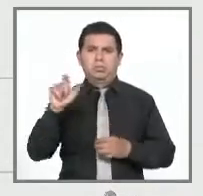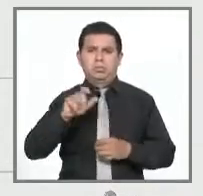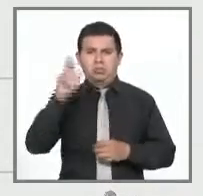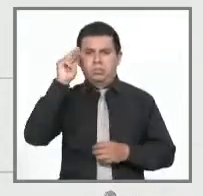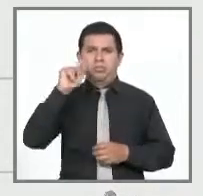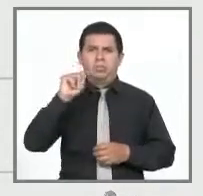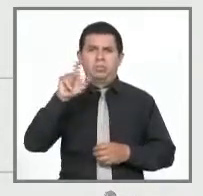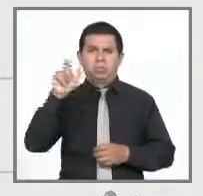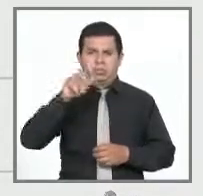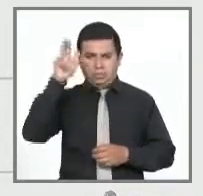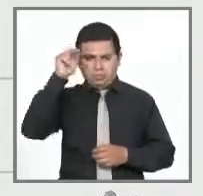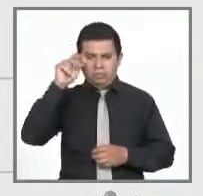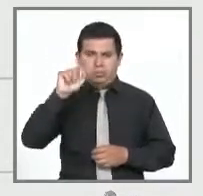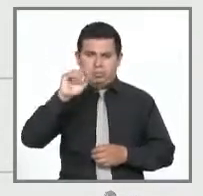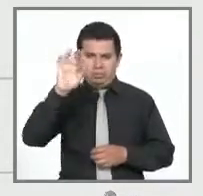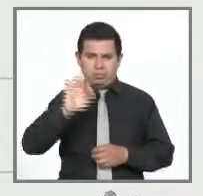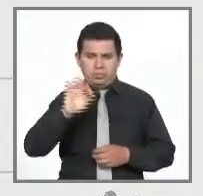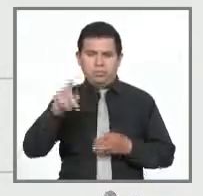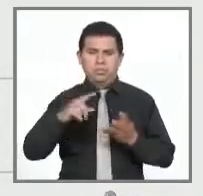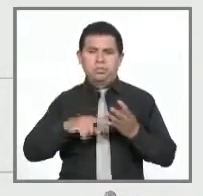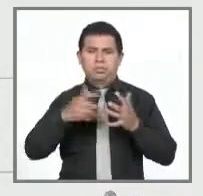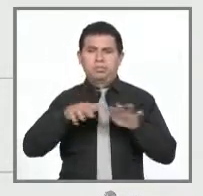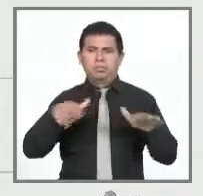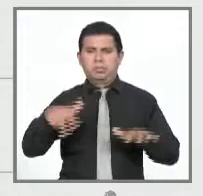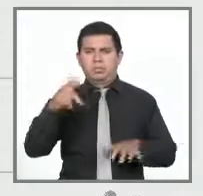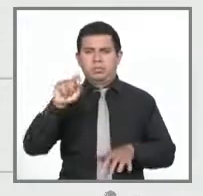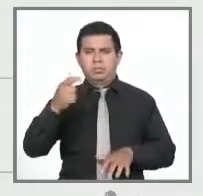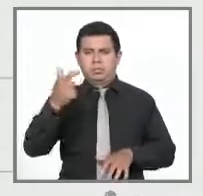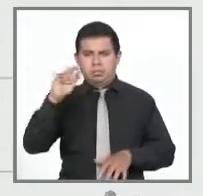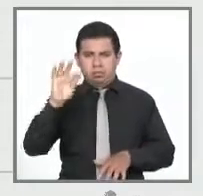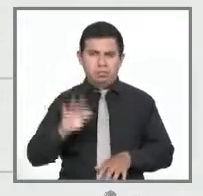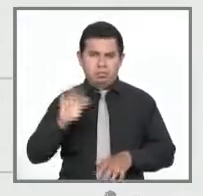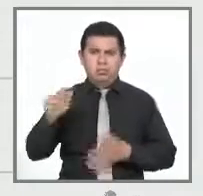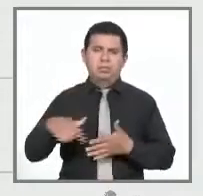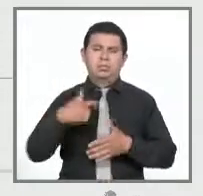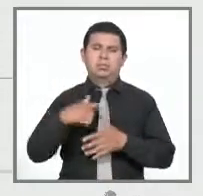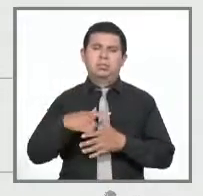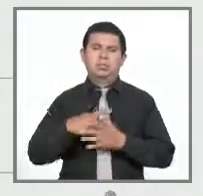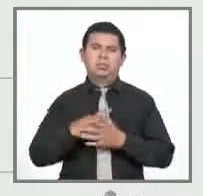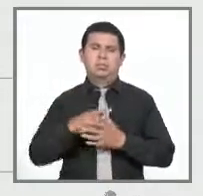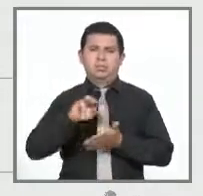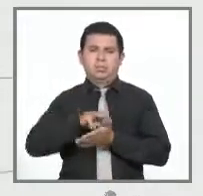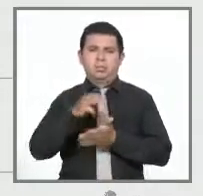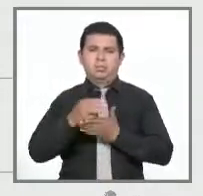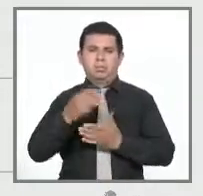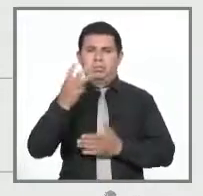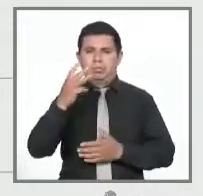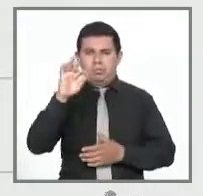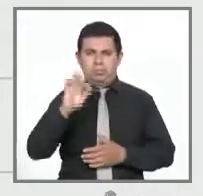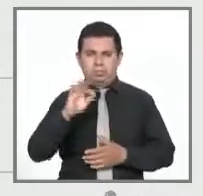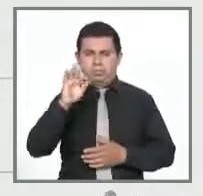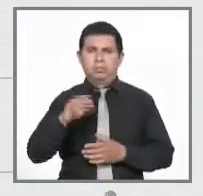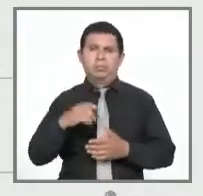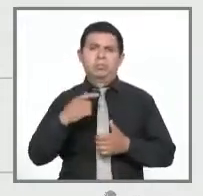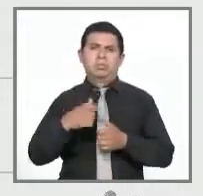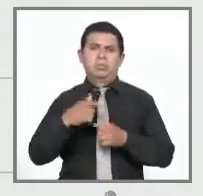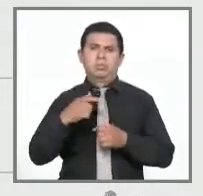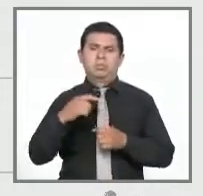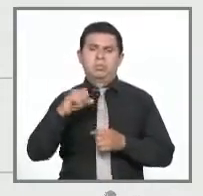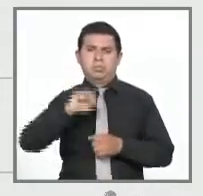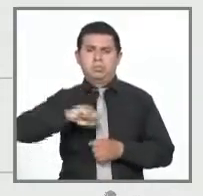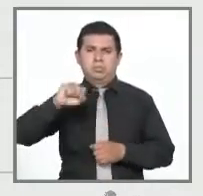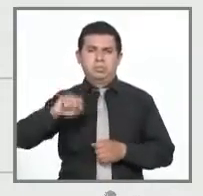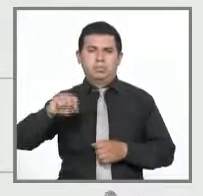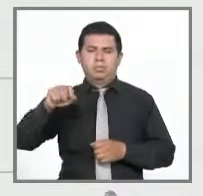20% costa 13.7 por ciento mística 3 por ciento y cierra